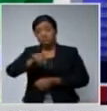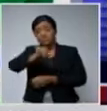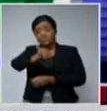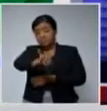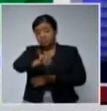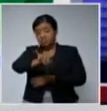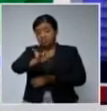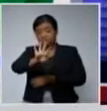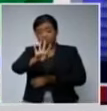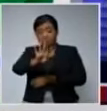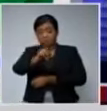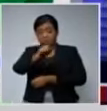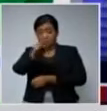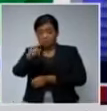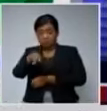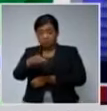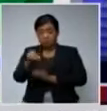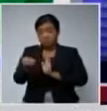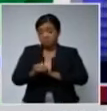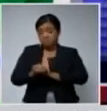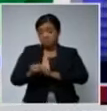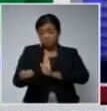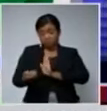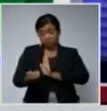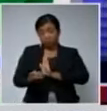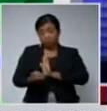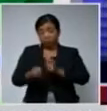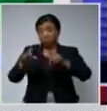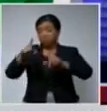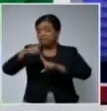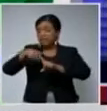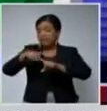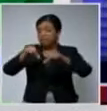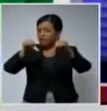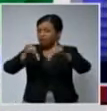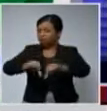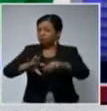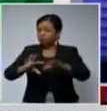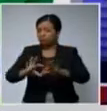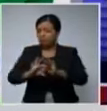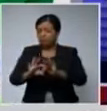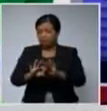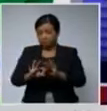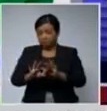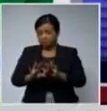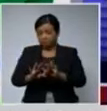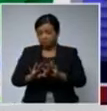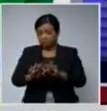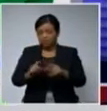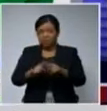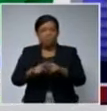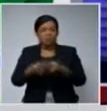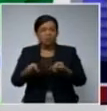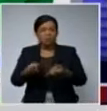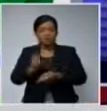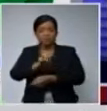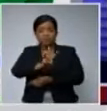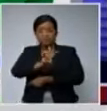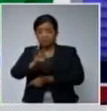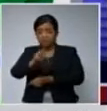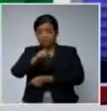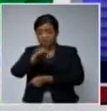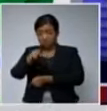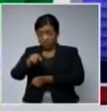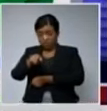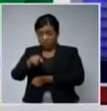confirmados que están en salas de terapia intensiva. Y están ahí porque 33 de esos 64